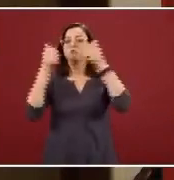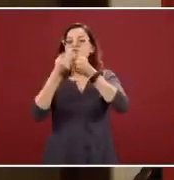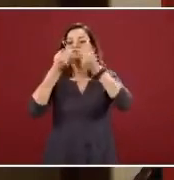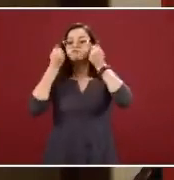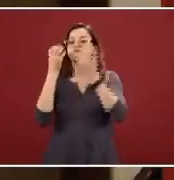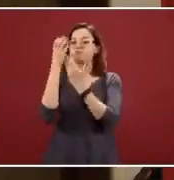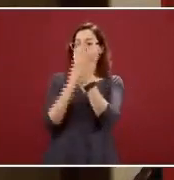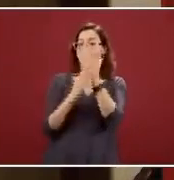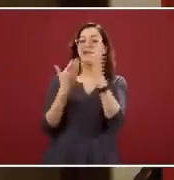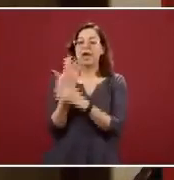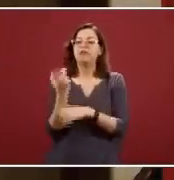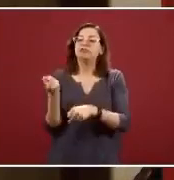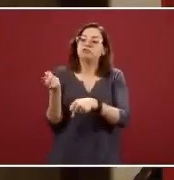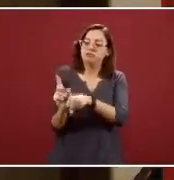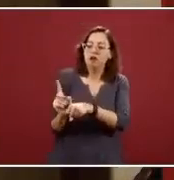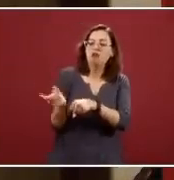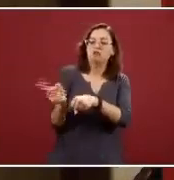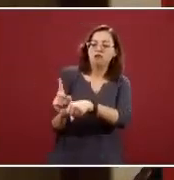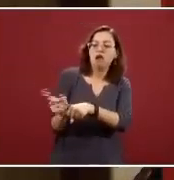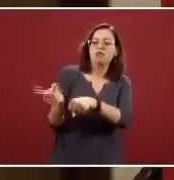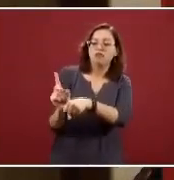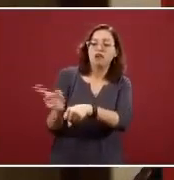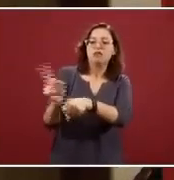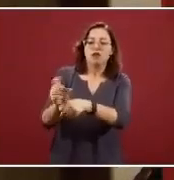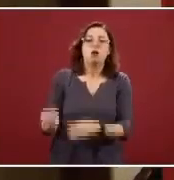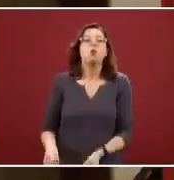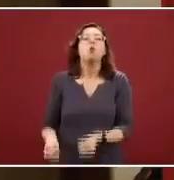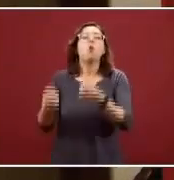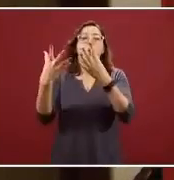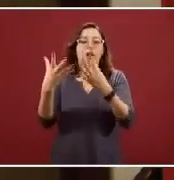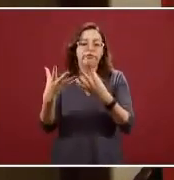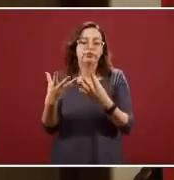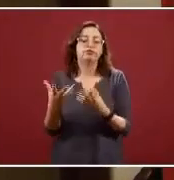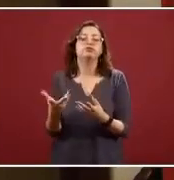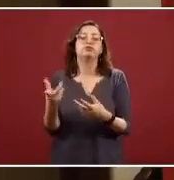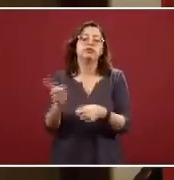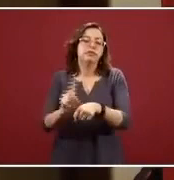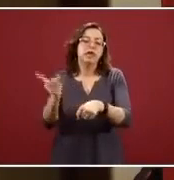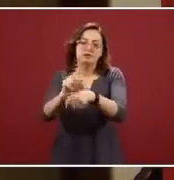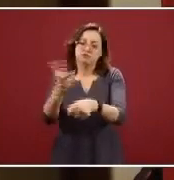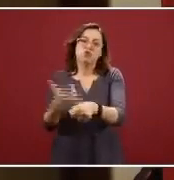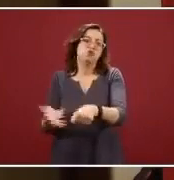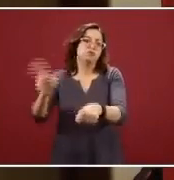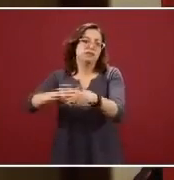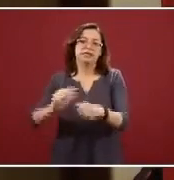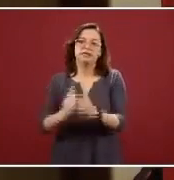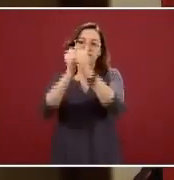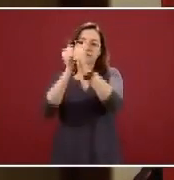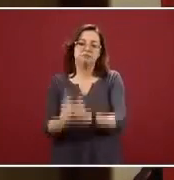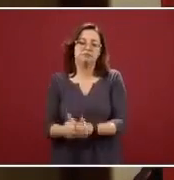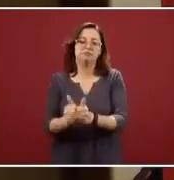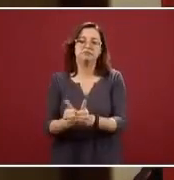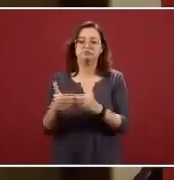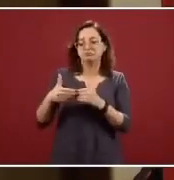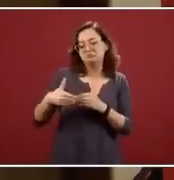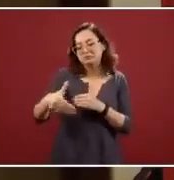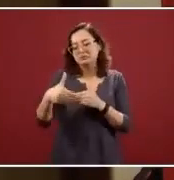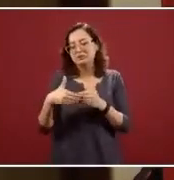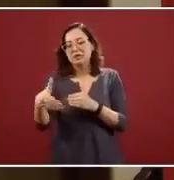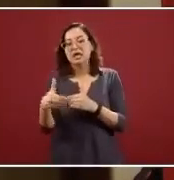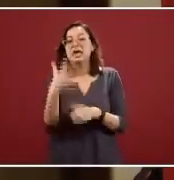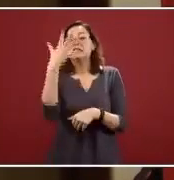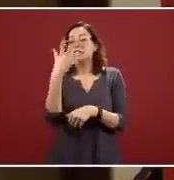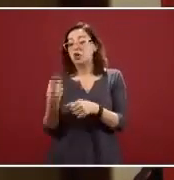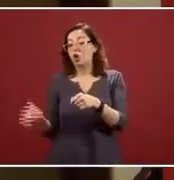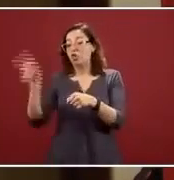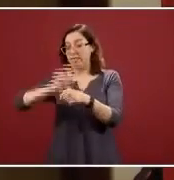calculan por día, por paciente por día de hospitalización. Para el caso de pacientes que están hospitalizados, se estimó un promedio de 5 días